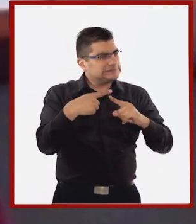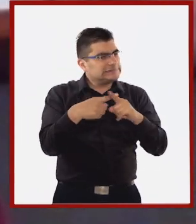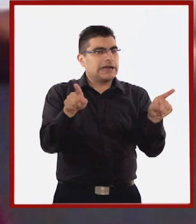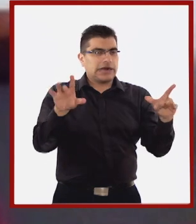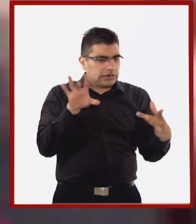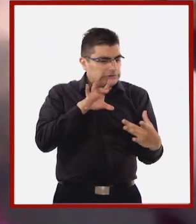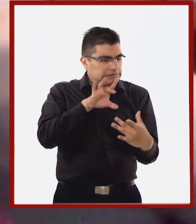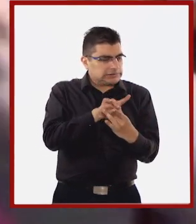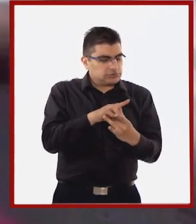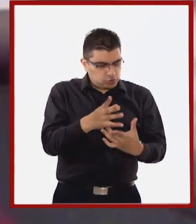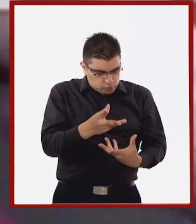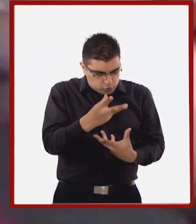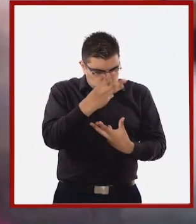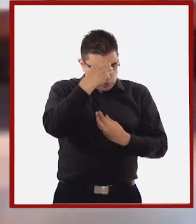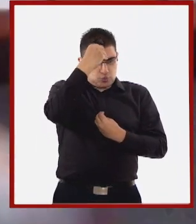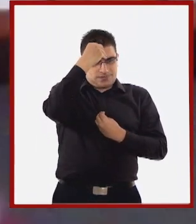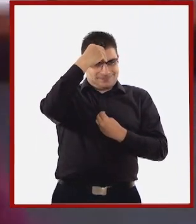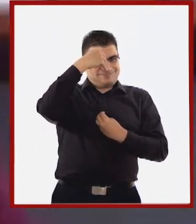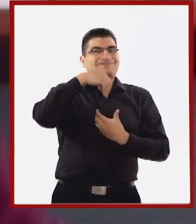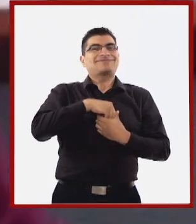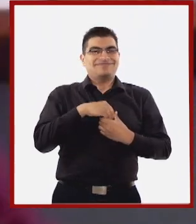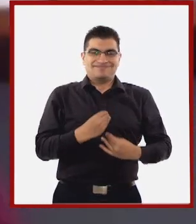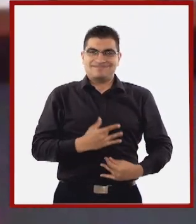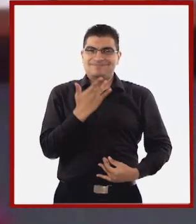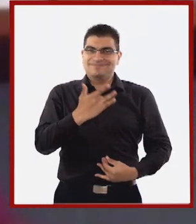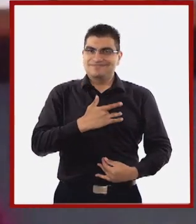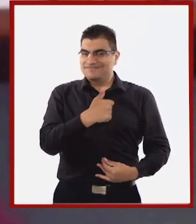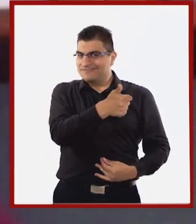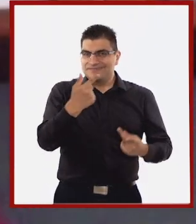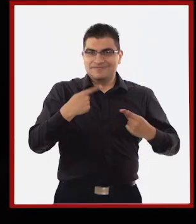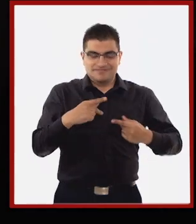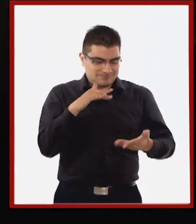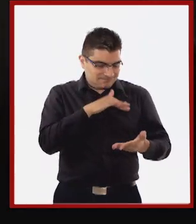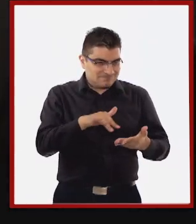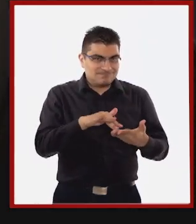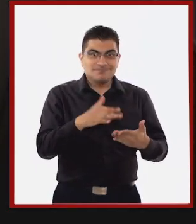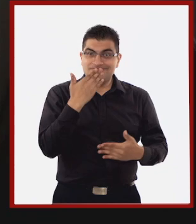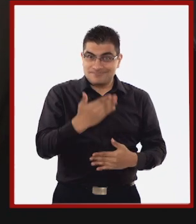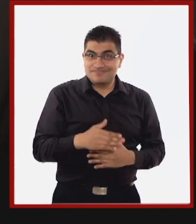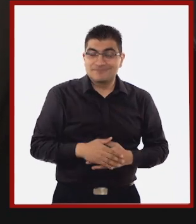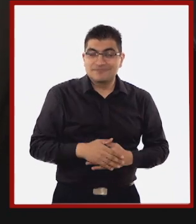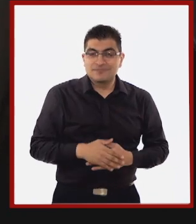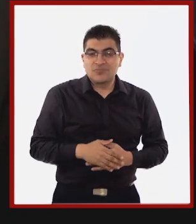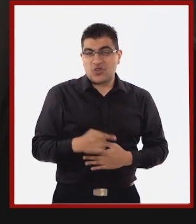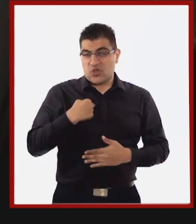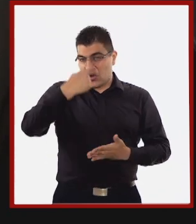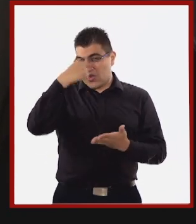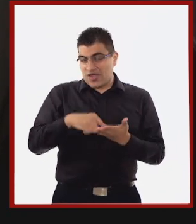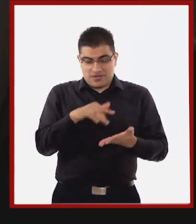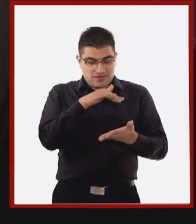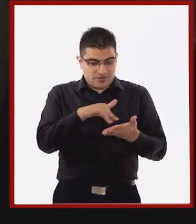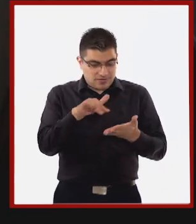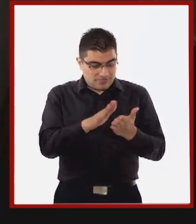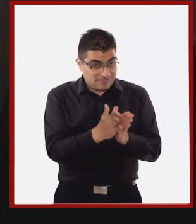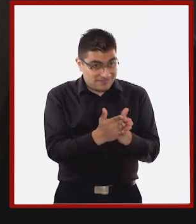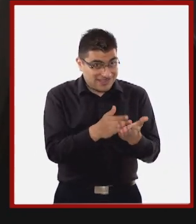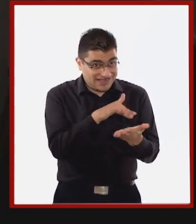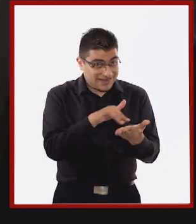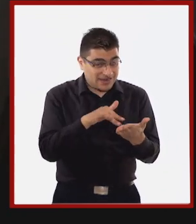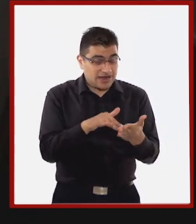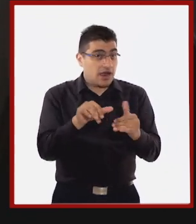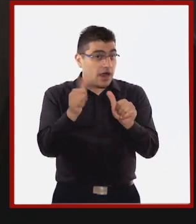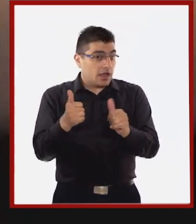para alojarse en el pensamiento y en la emoción de los individuos. Siento que la literatura y otras formas de arte pueden llegar